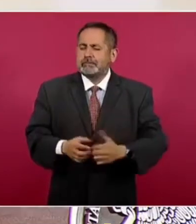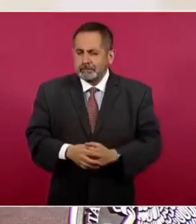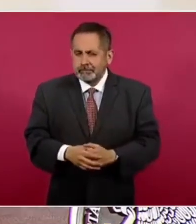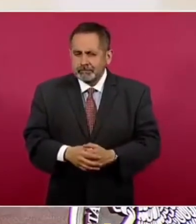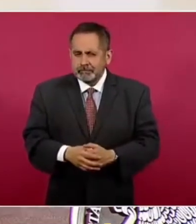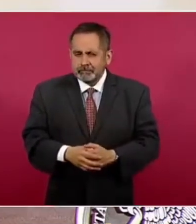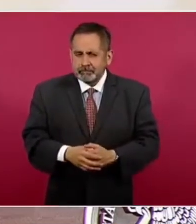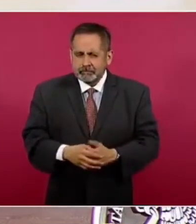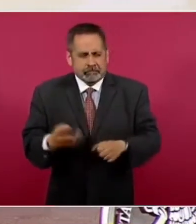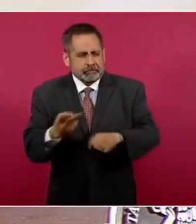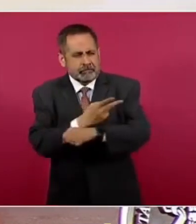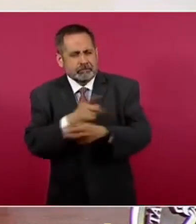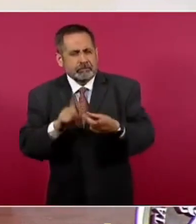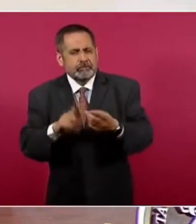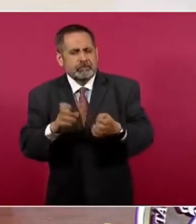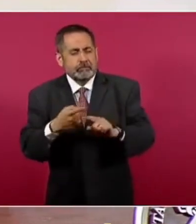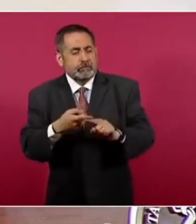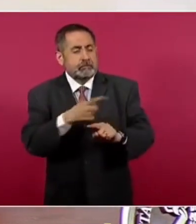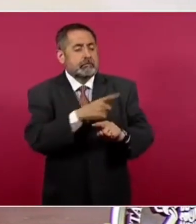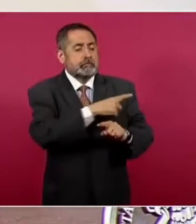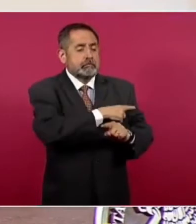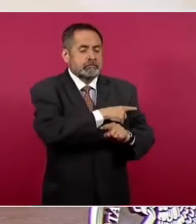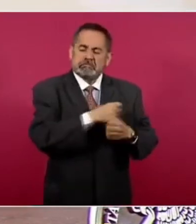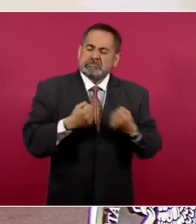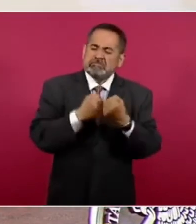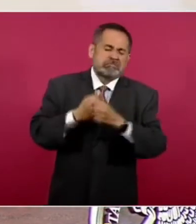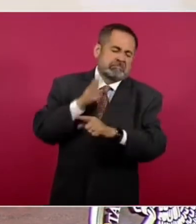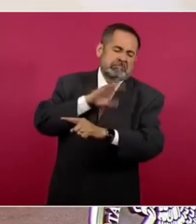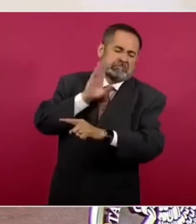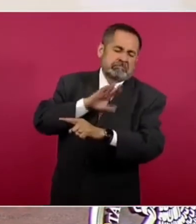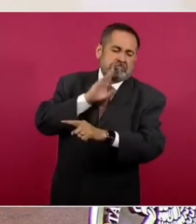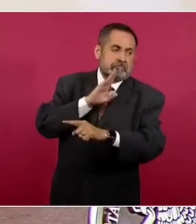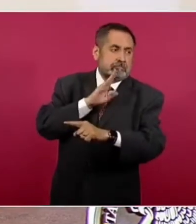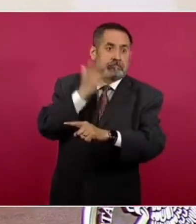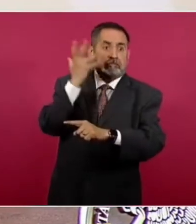¿Y en dónde quedó el pleito?